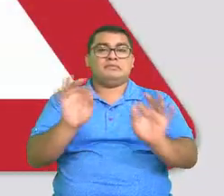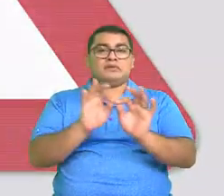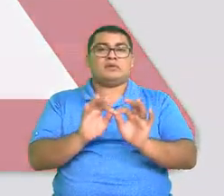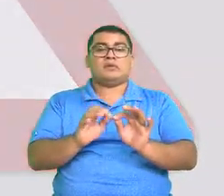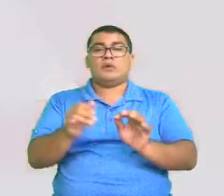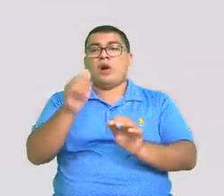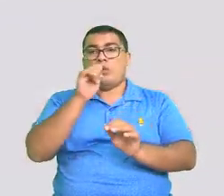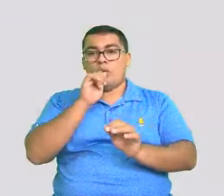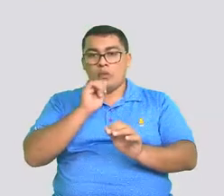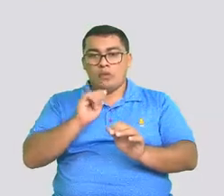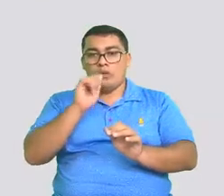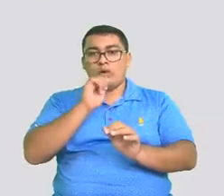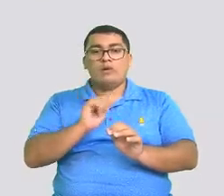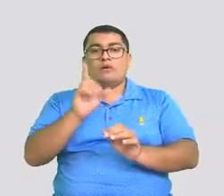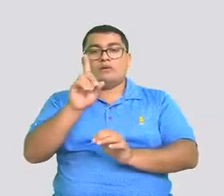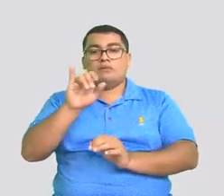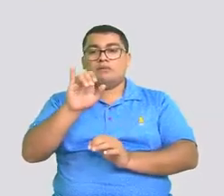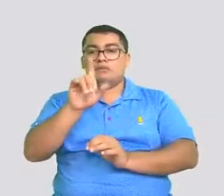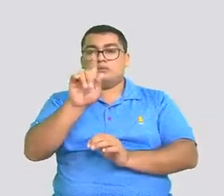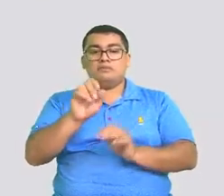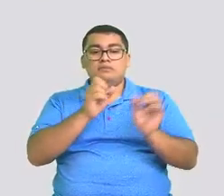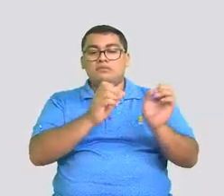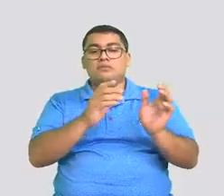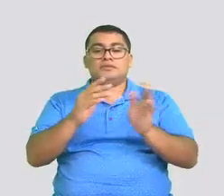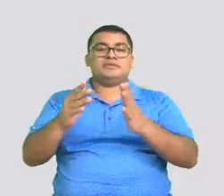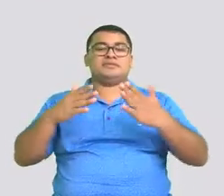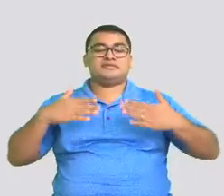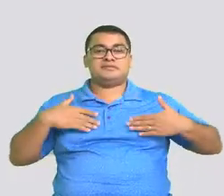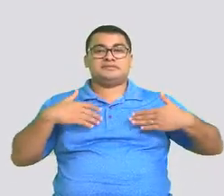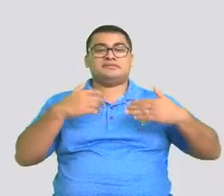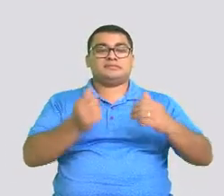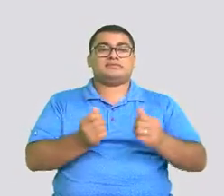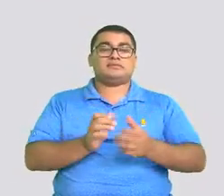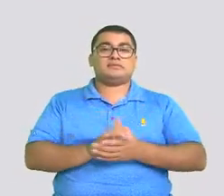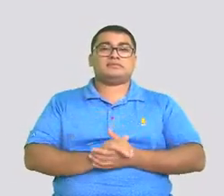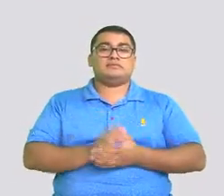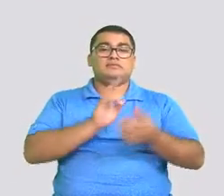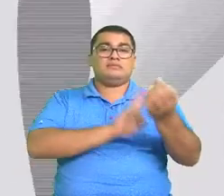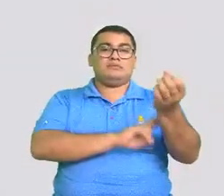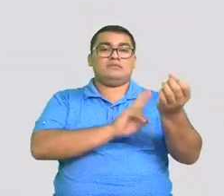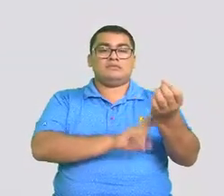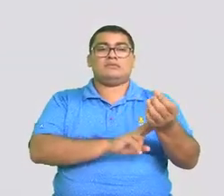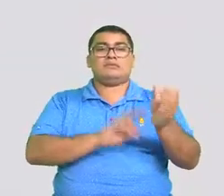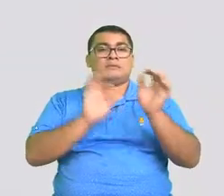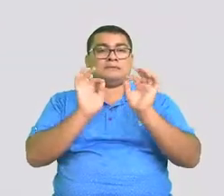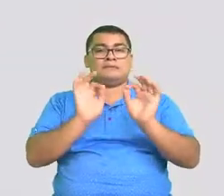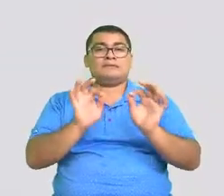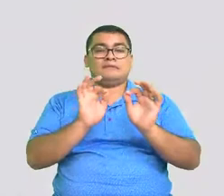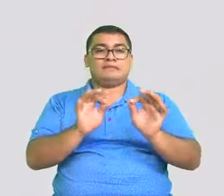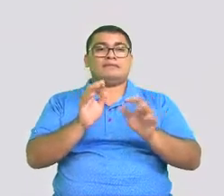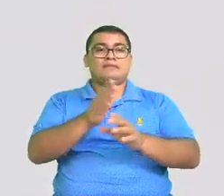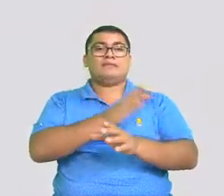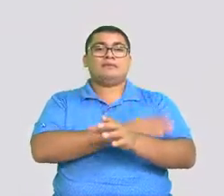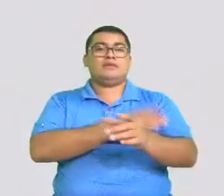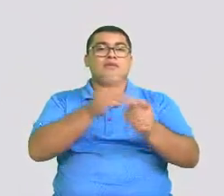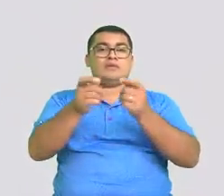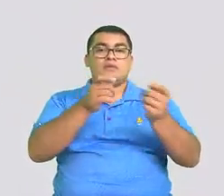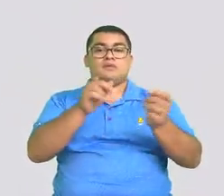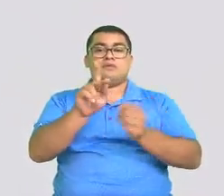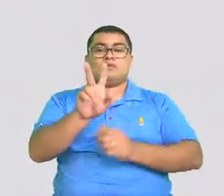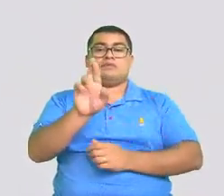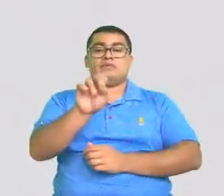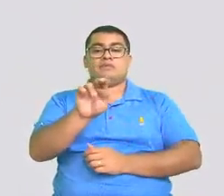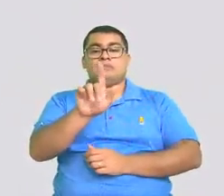líquido y tenga una dieta balanceada, una dieta sana, y que consuma pues las vitaminas que tenía en su control prenatal. También hay una